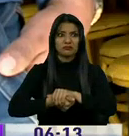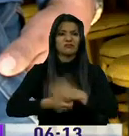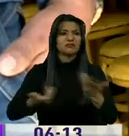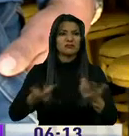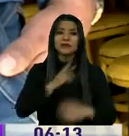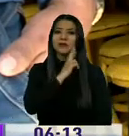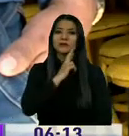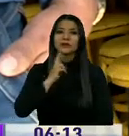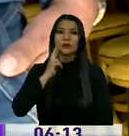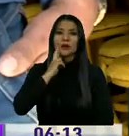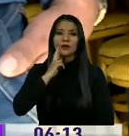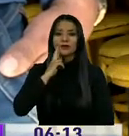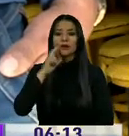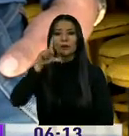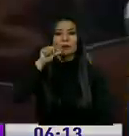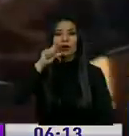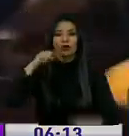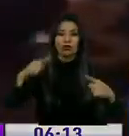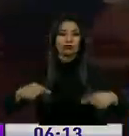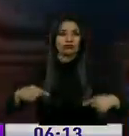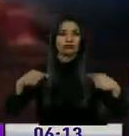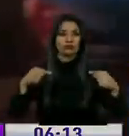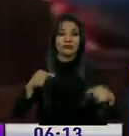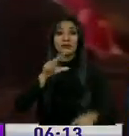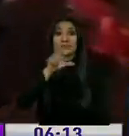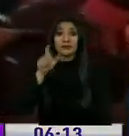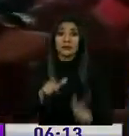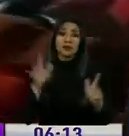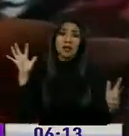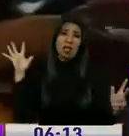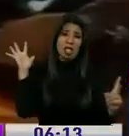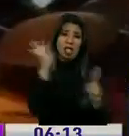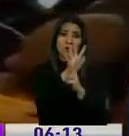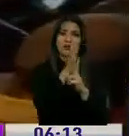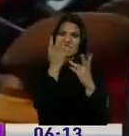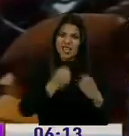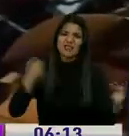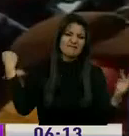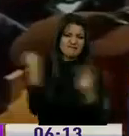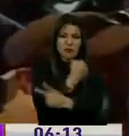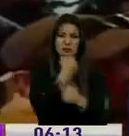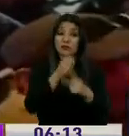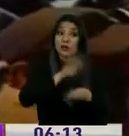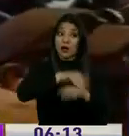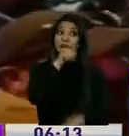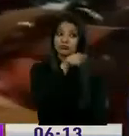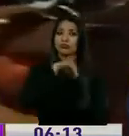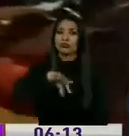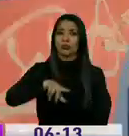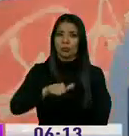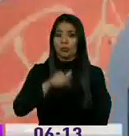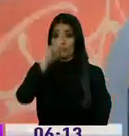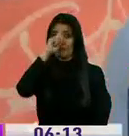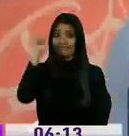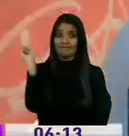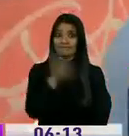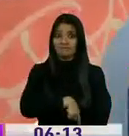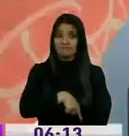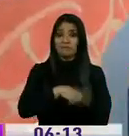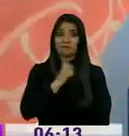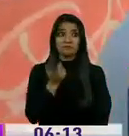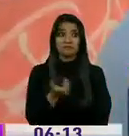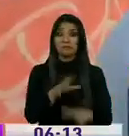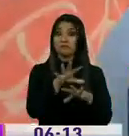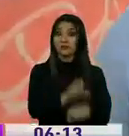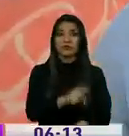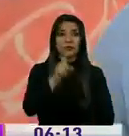pollos. Hasta el local llegaron cerca de 300 personas que buscaban darles un castigo por andar supuestamente robando. Y por el bien de ellos no se les pudieron